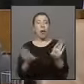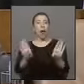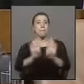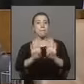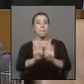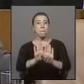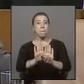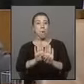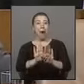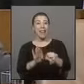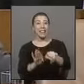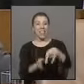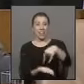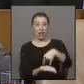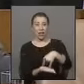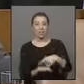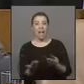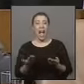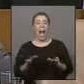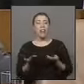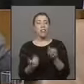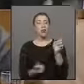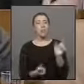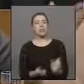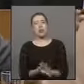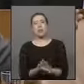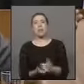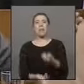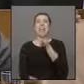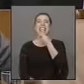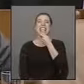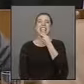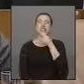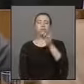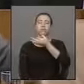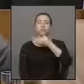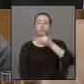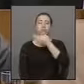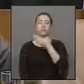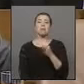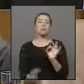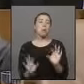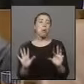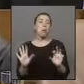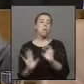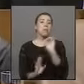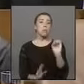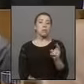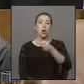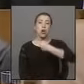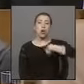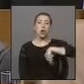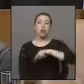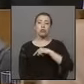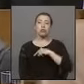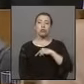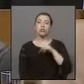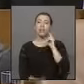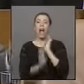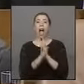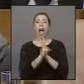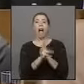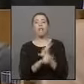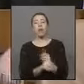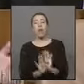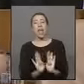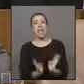Parlamento, atendiera a alguien en inglés, seguramente el 90% de nosotros estaríamos en una cola afuera